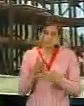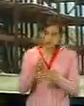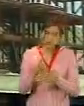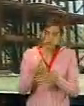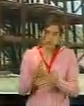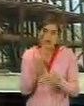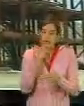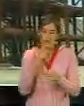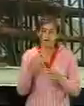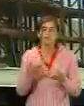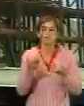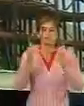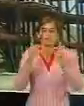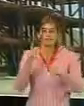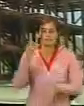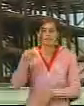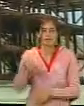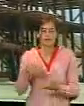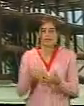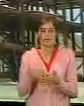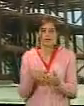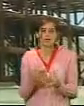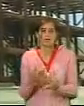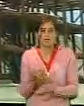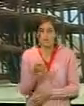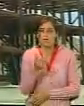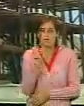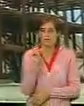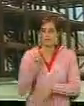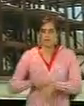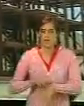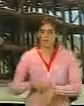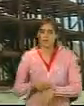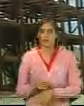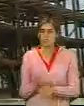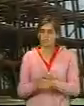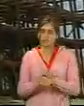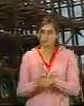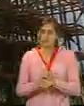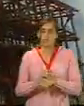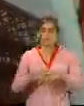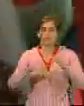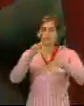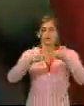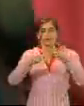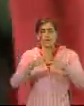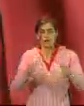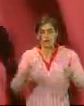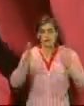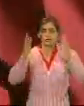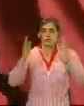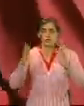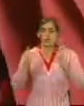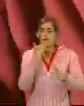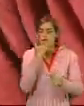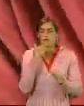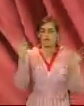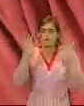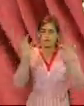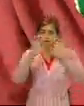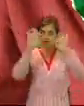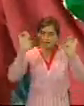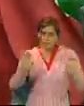perforados y permite entonces en muy poco tiempo levantar este tipo de estructura. Este tipo